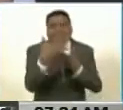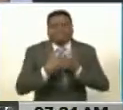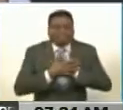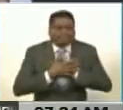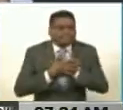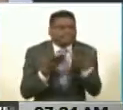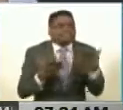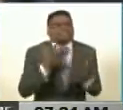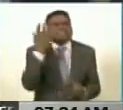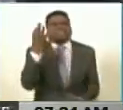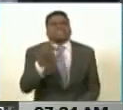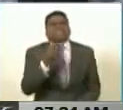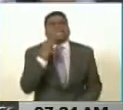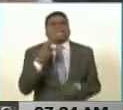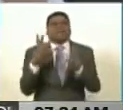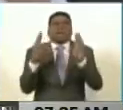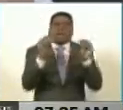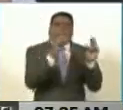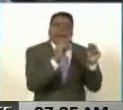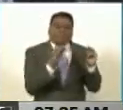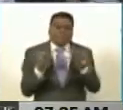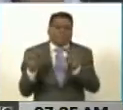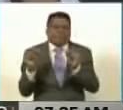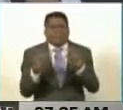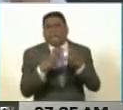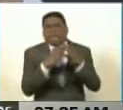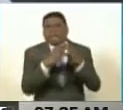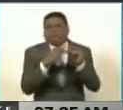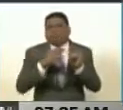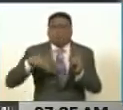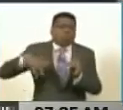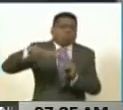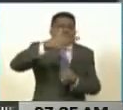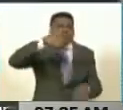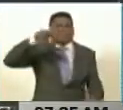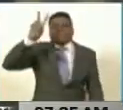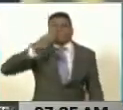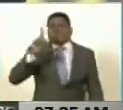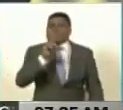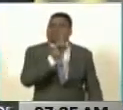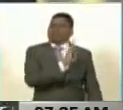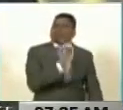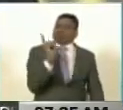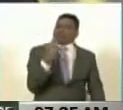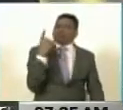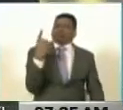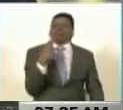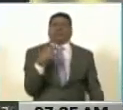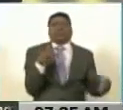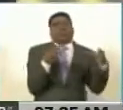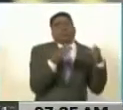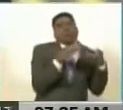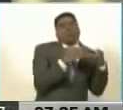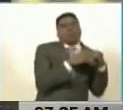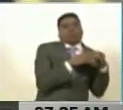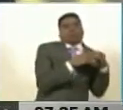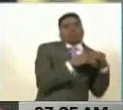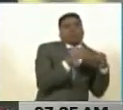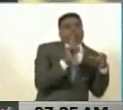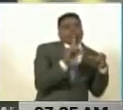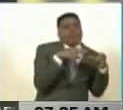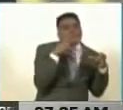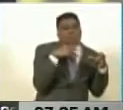términos siempre de hablarle a todo el país, a toda la nación, y no aparecer, en este caso, como uno observa